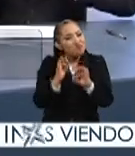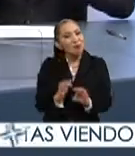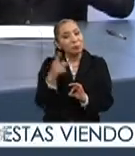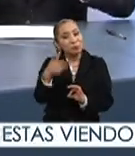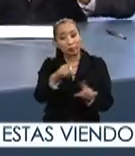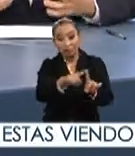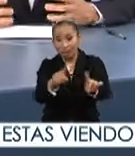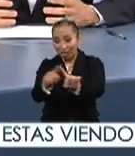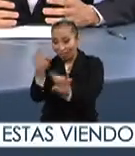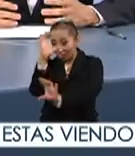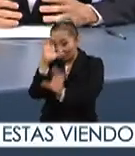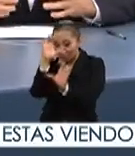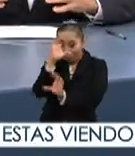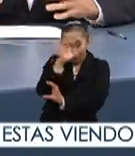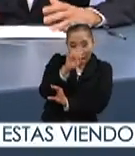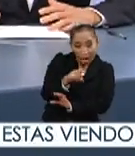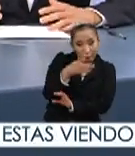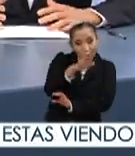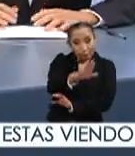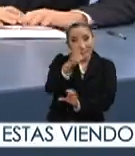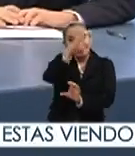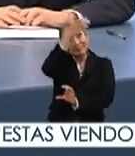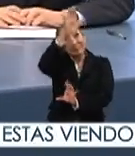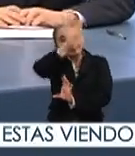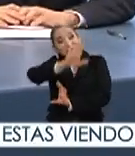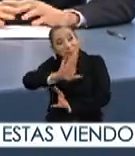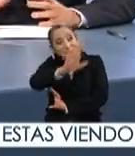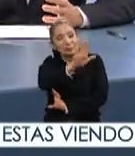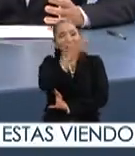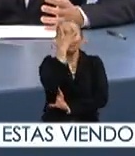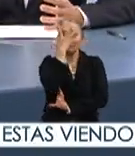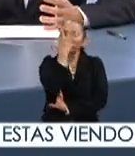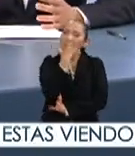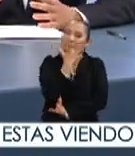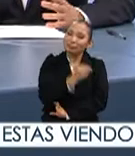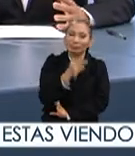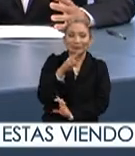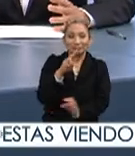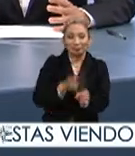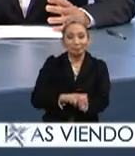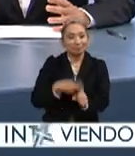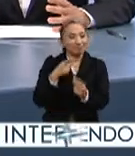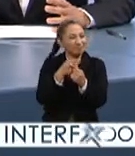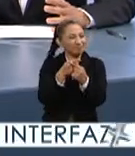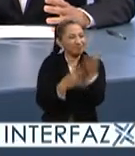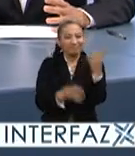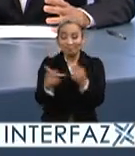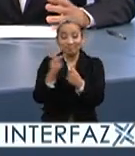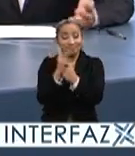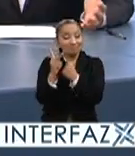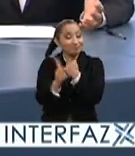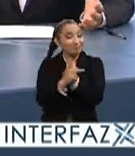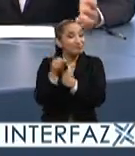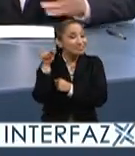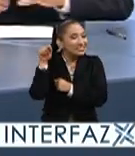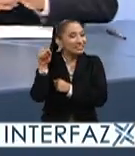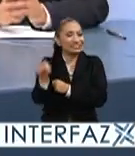su diversidad cultural, por su clima, por sus bellezas naturales. En fin, es uno de los países